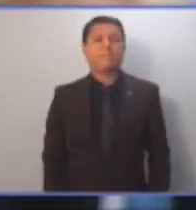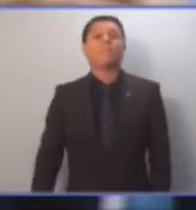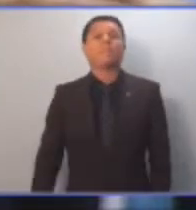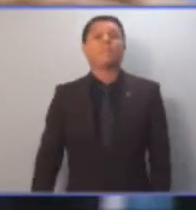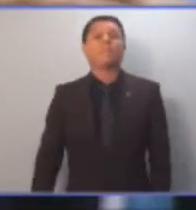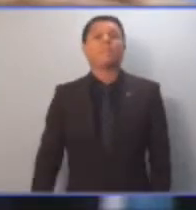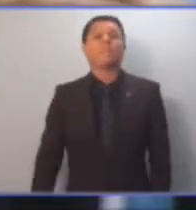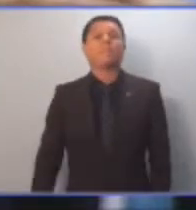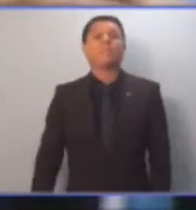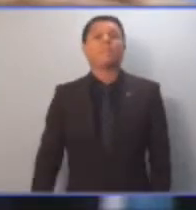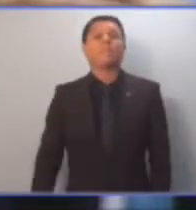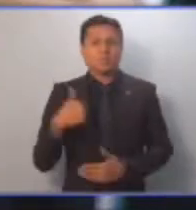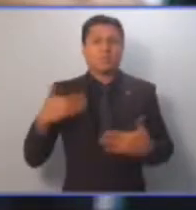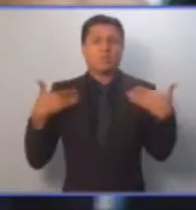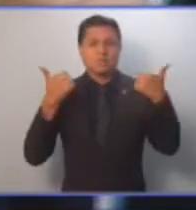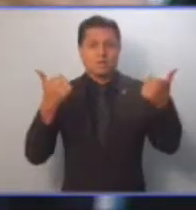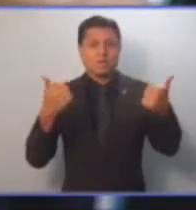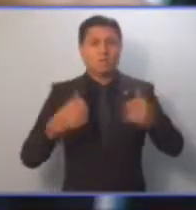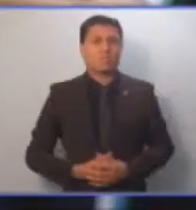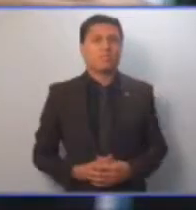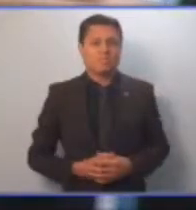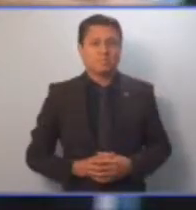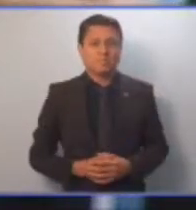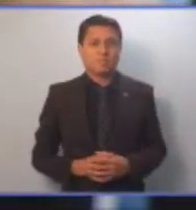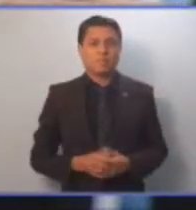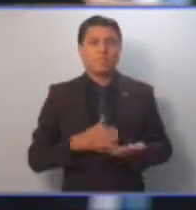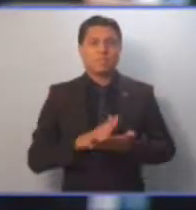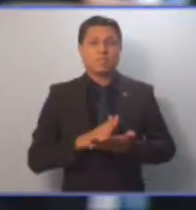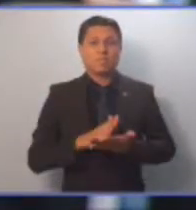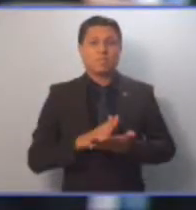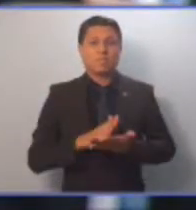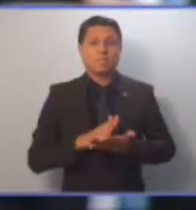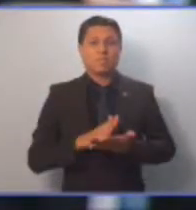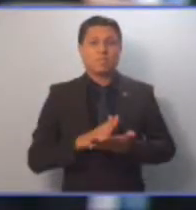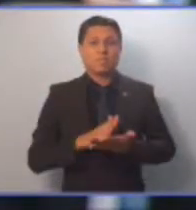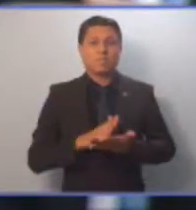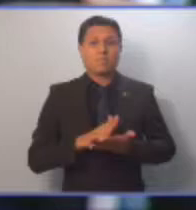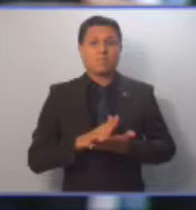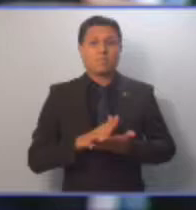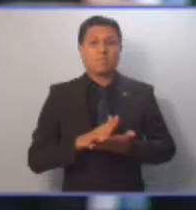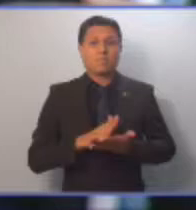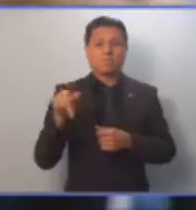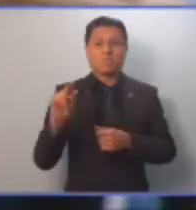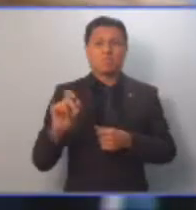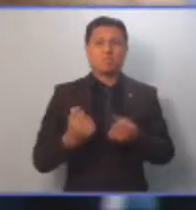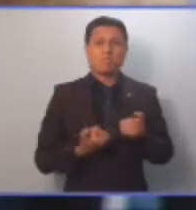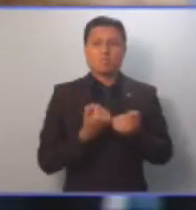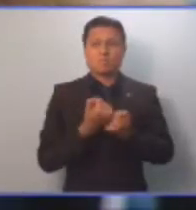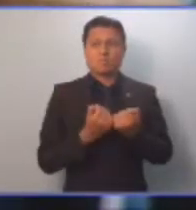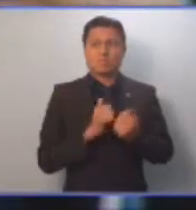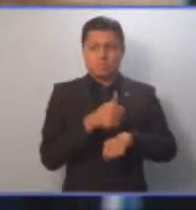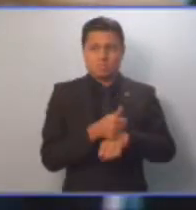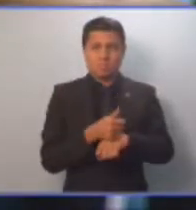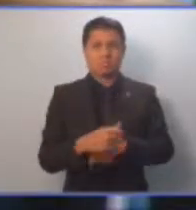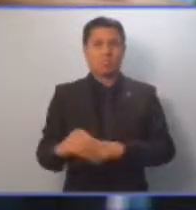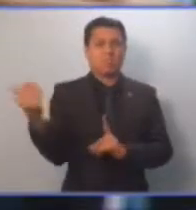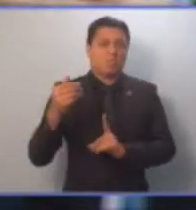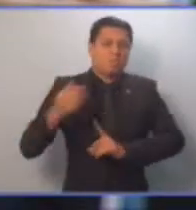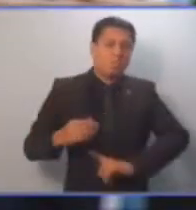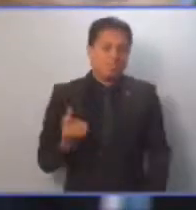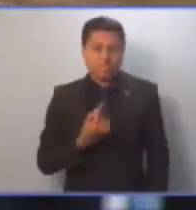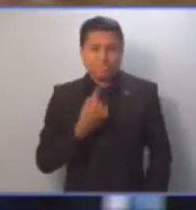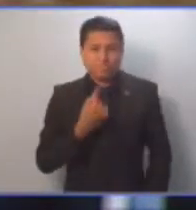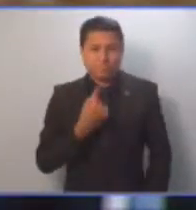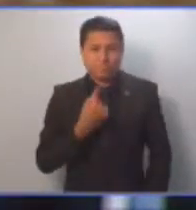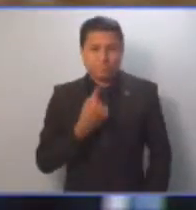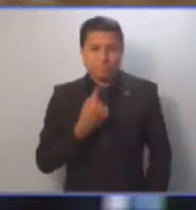el Ministerio de Salud, con el Ministerio de Salud, con AIPAN, tiene planificado formalizar la capacitación a cuidadores